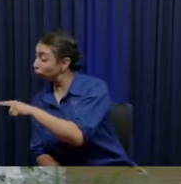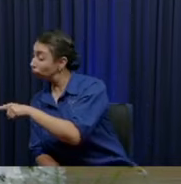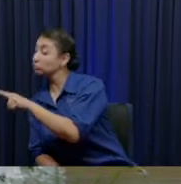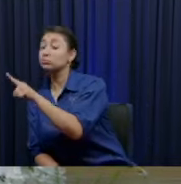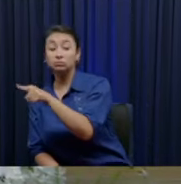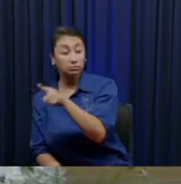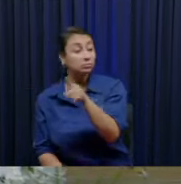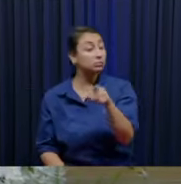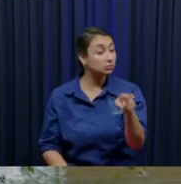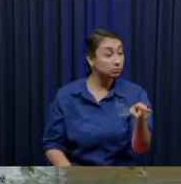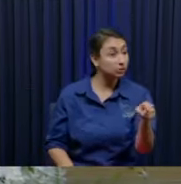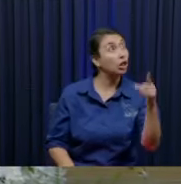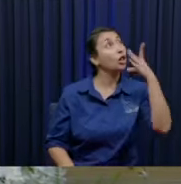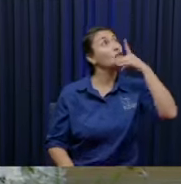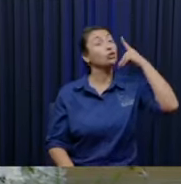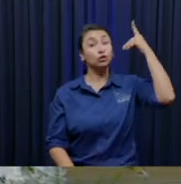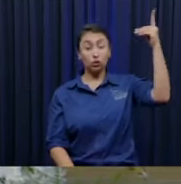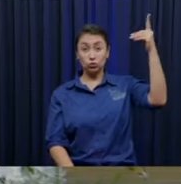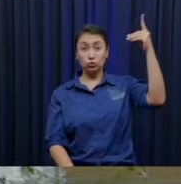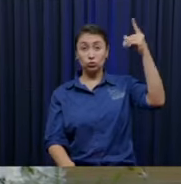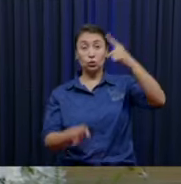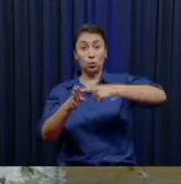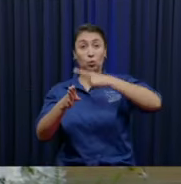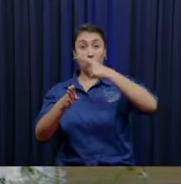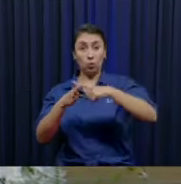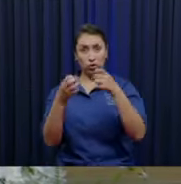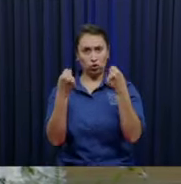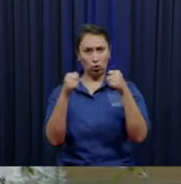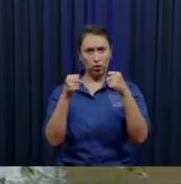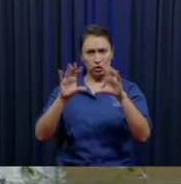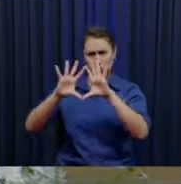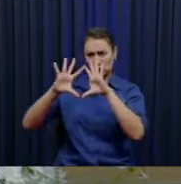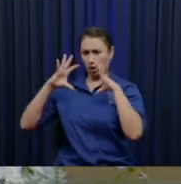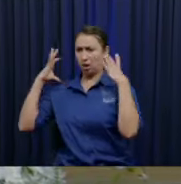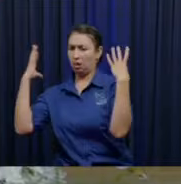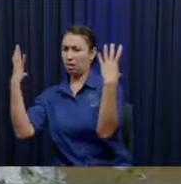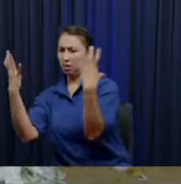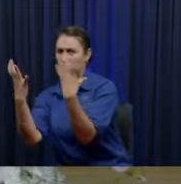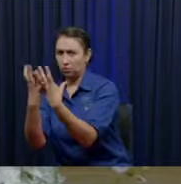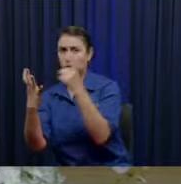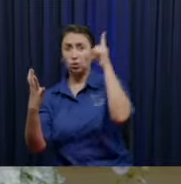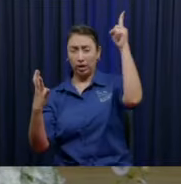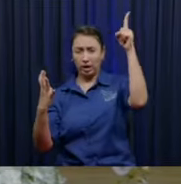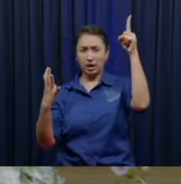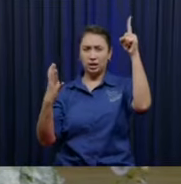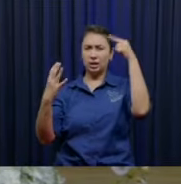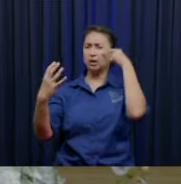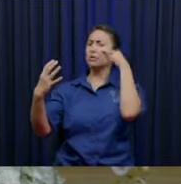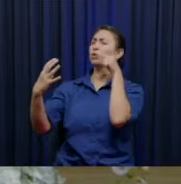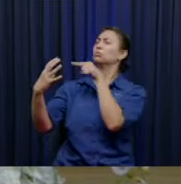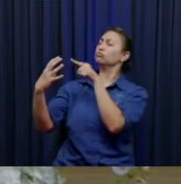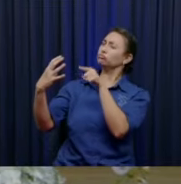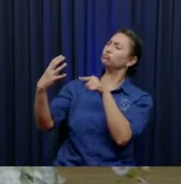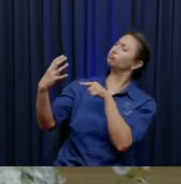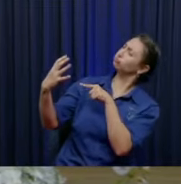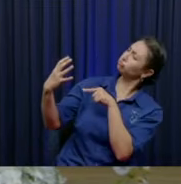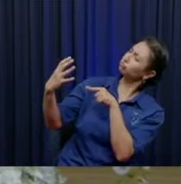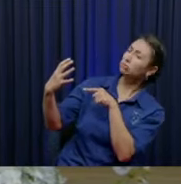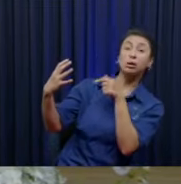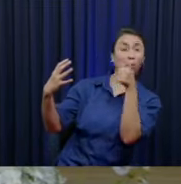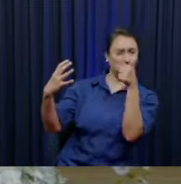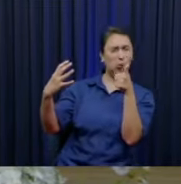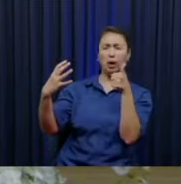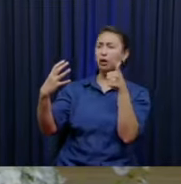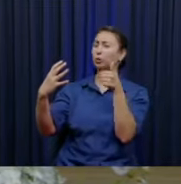día dice, vio Dios que todo era bueno en gran manera, esa es supervisión. Segundo día, y vio Dios que todo era bueno